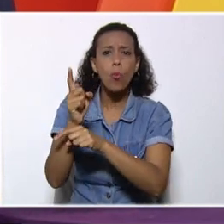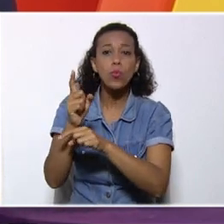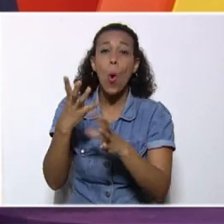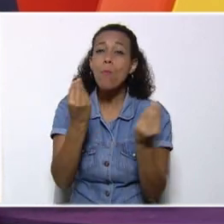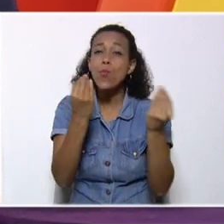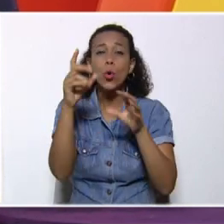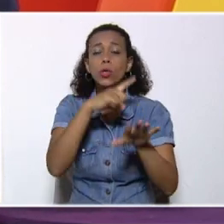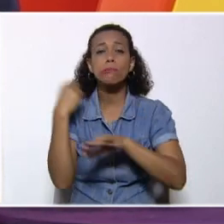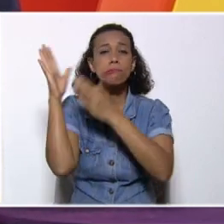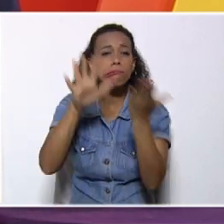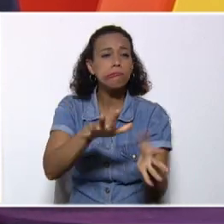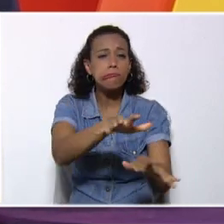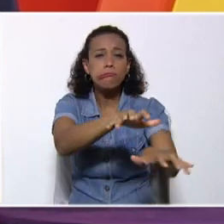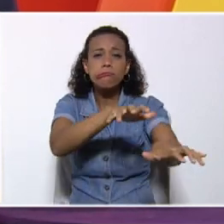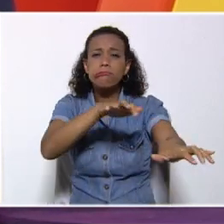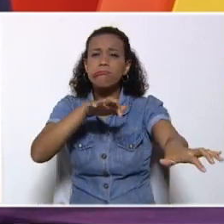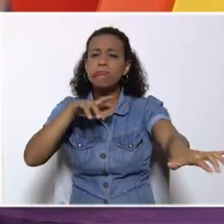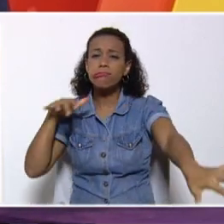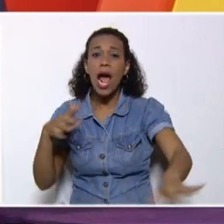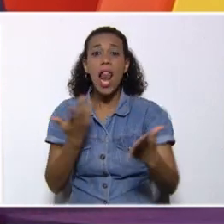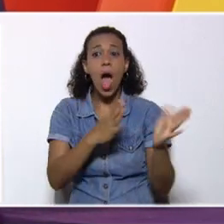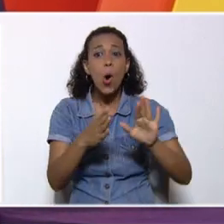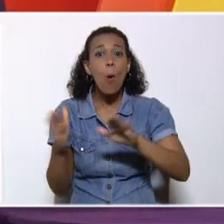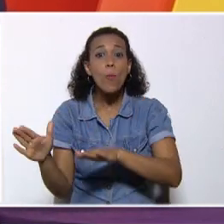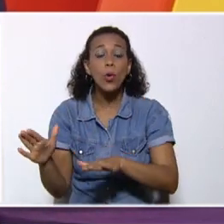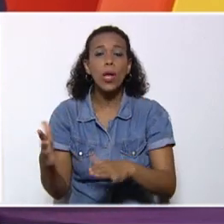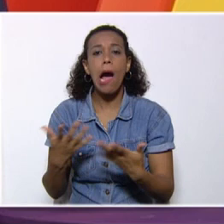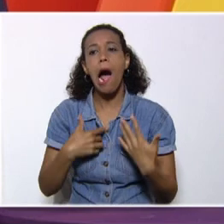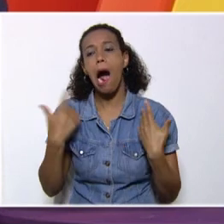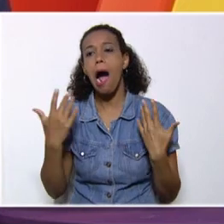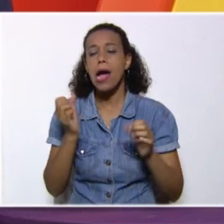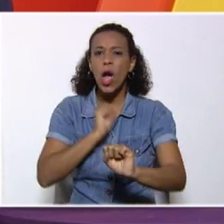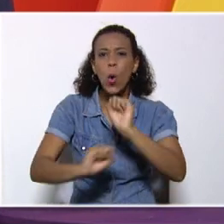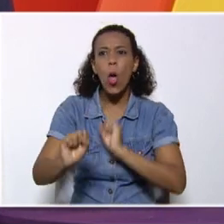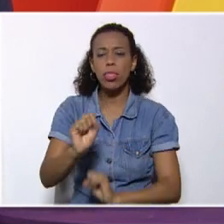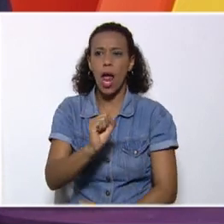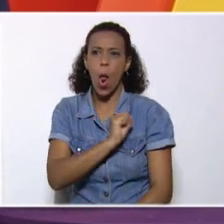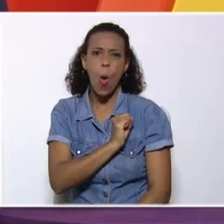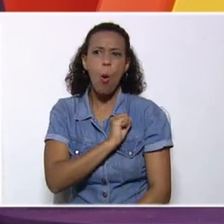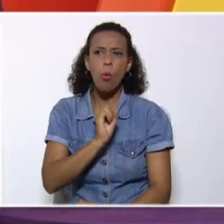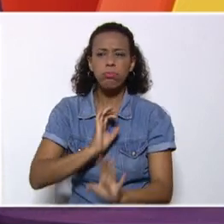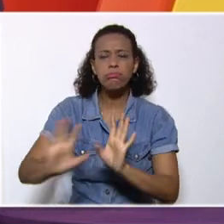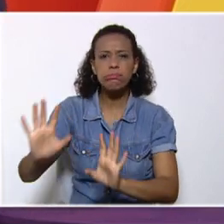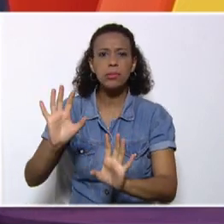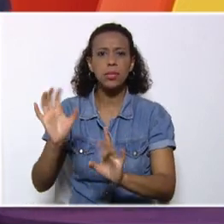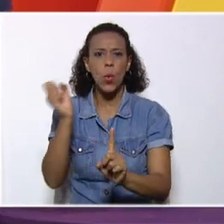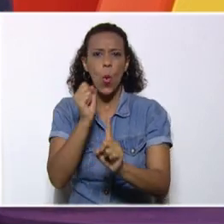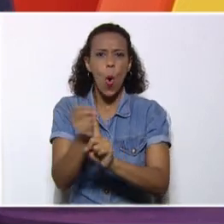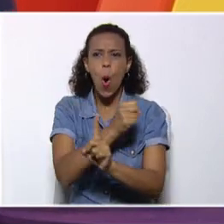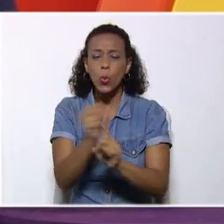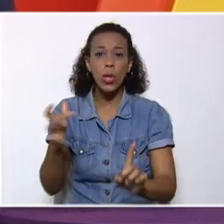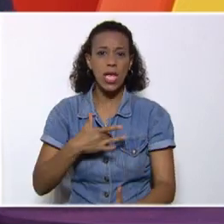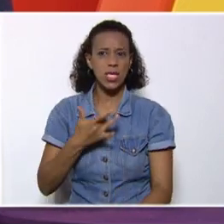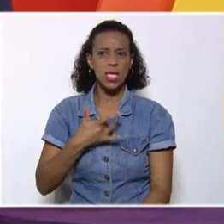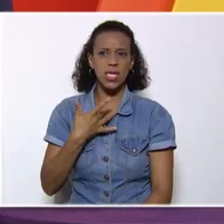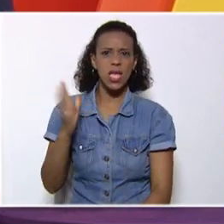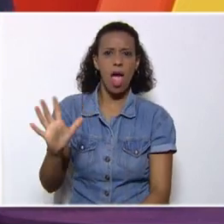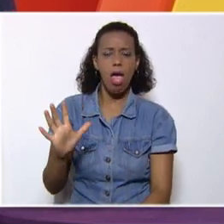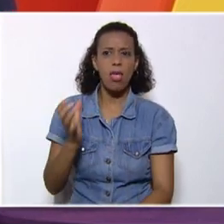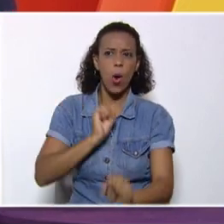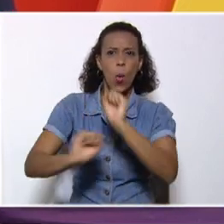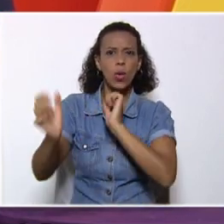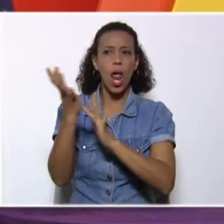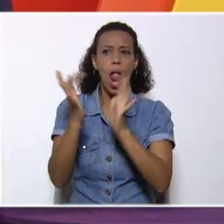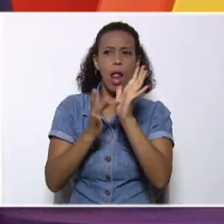dejó muchos muertos en la comunidad judía, pero también en las personas que están disintiendo de lo que es